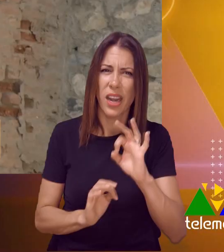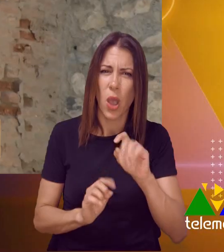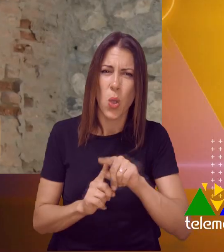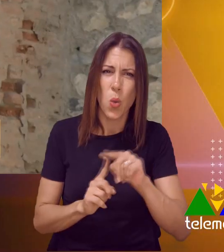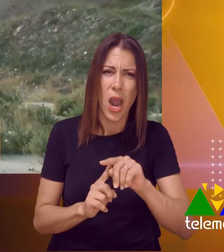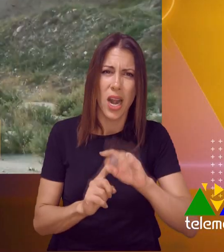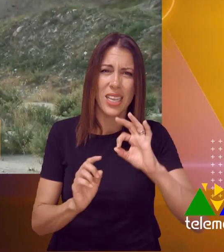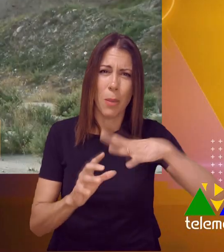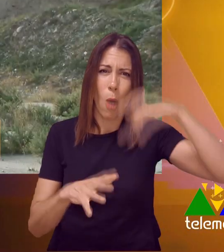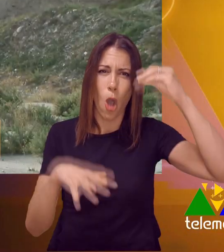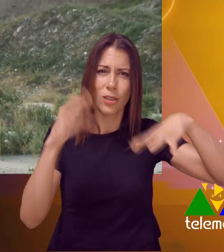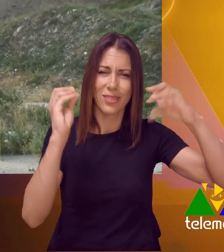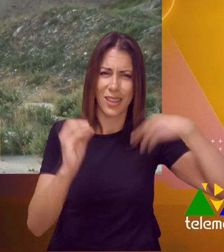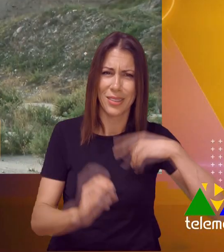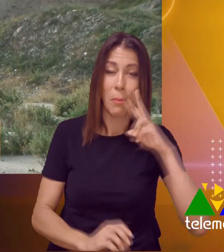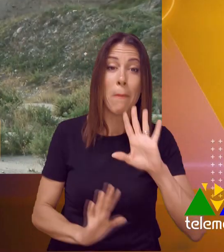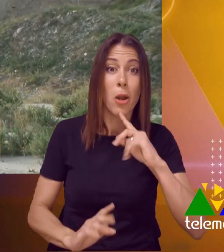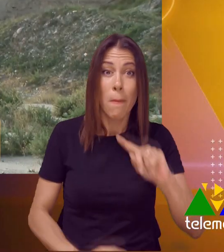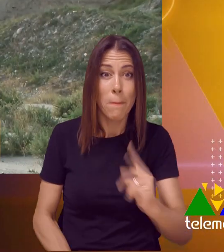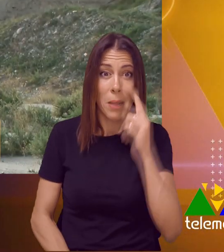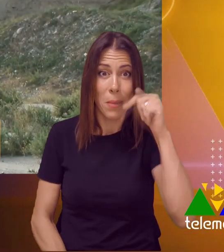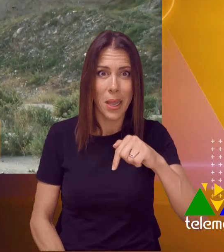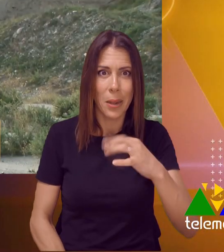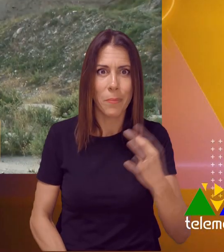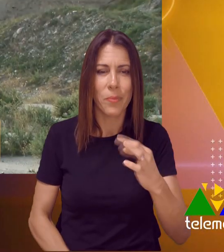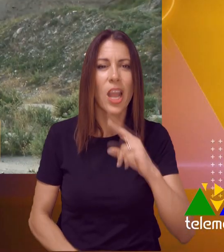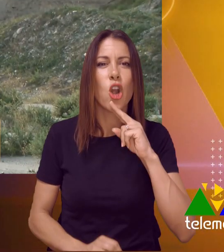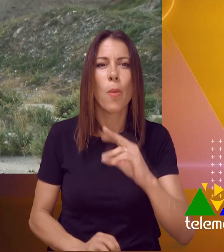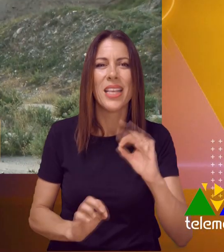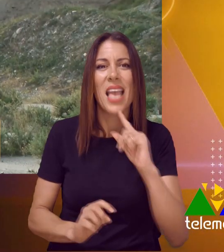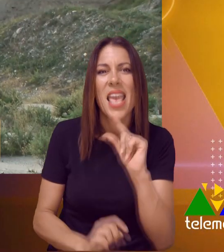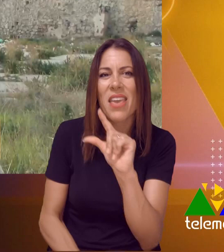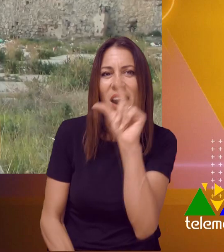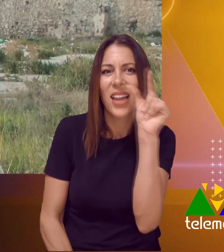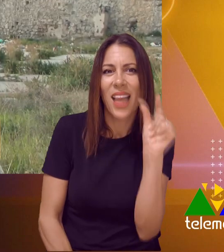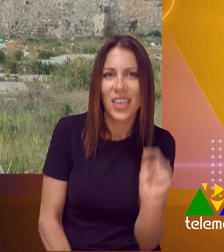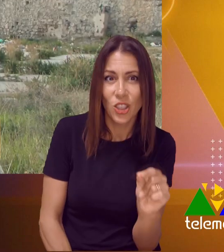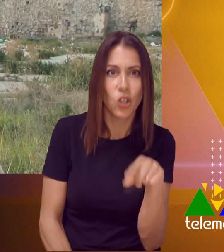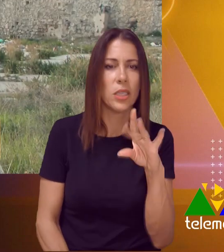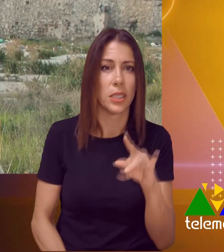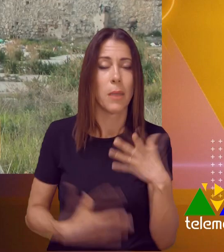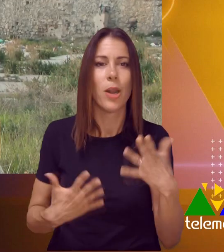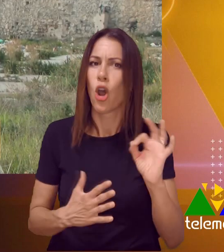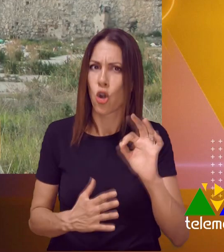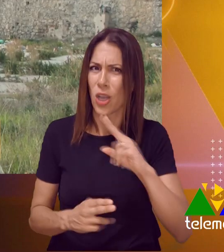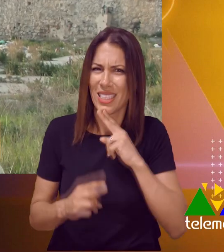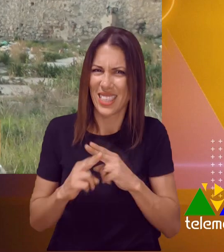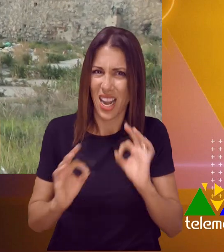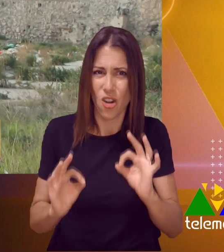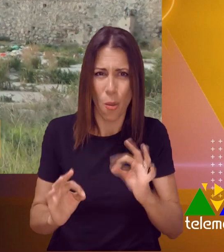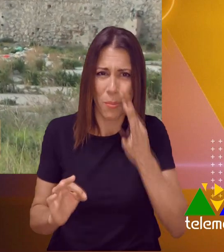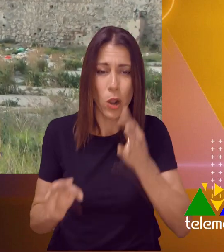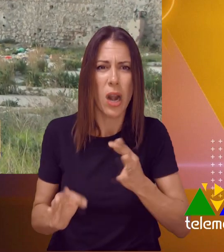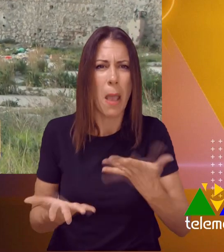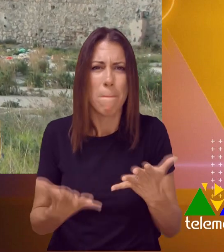montículo, de colina. De hecho, tenemos esta primera que era el Gibraltarillo, ¿no? Se le conoce. Pero tampoco es el nombre Gibraltarillo, porque parece